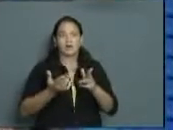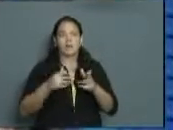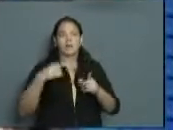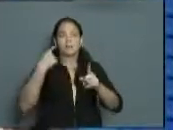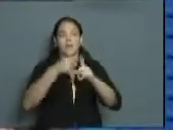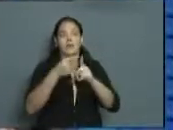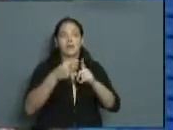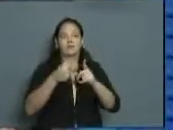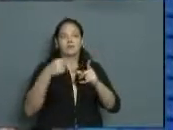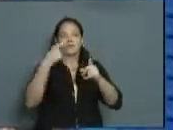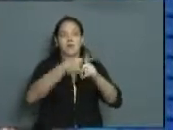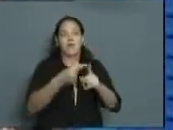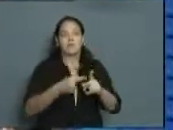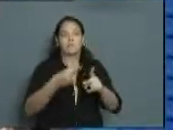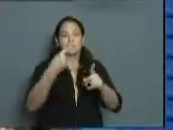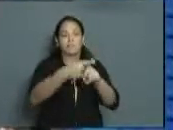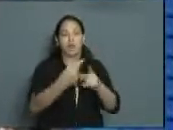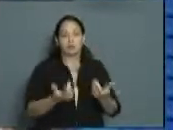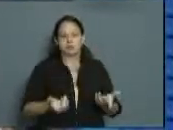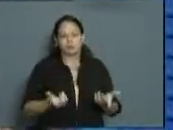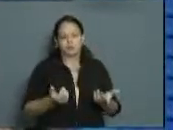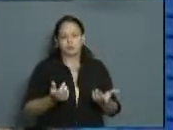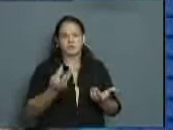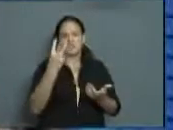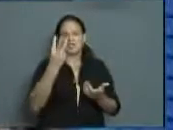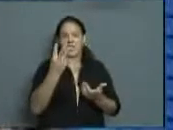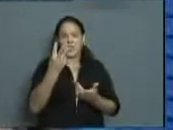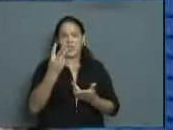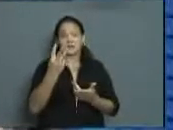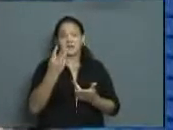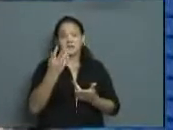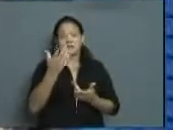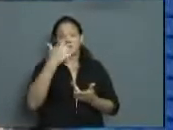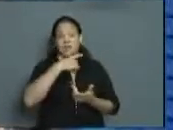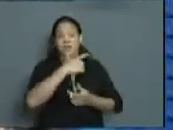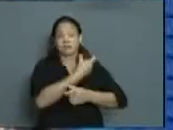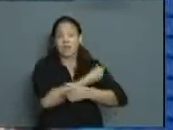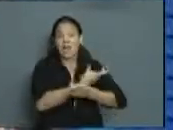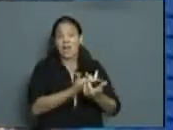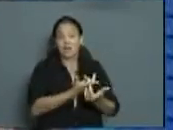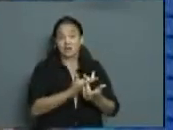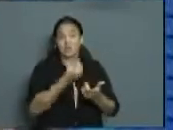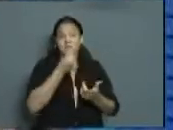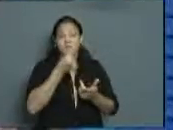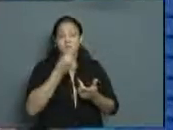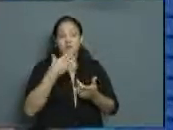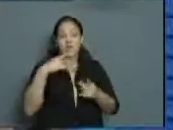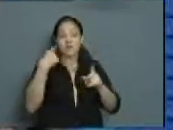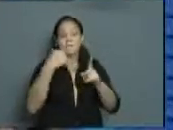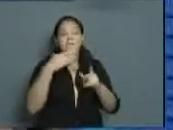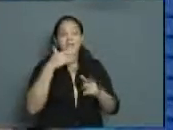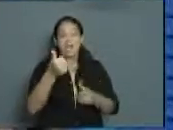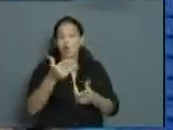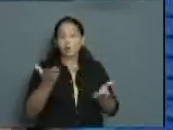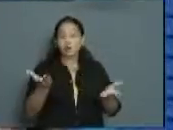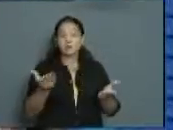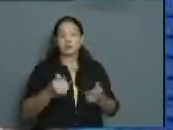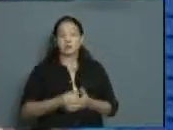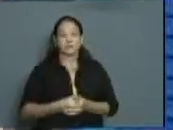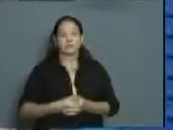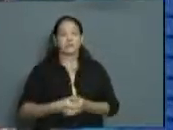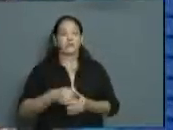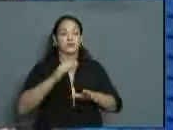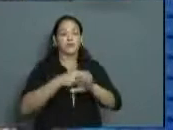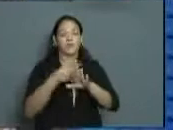aumentar los títulos de anticuerpos. El hecho de tener 3 dosis de Abdala es hasta conveniente porque usted va a tener 3 dosis de refuerzo después de una